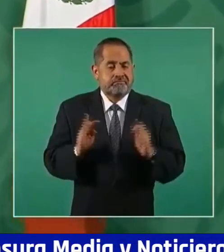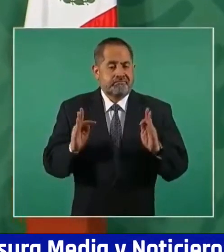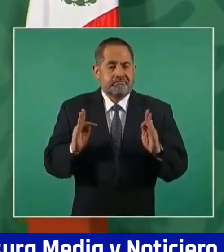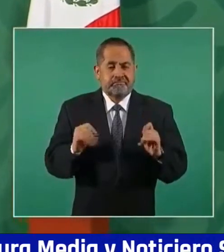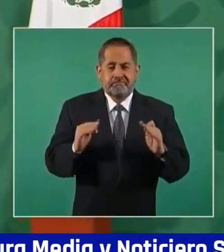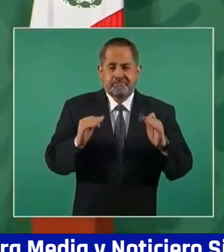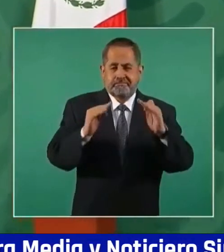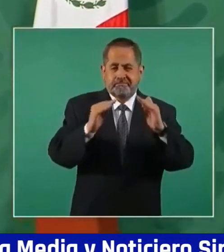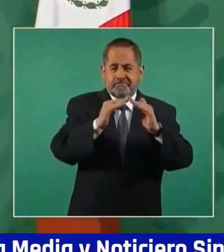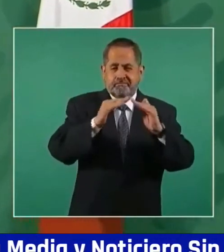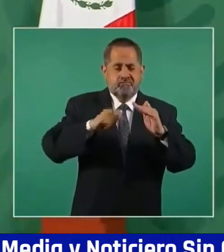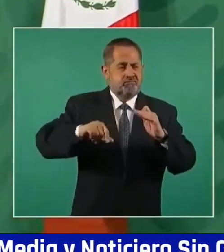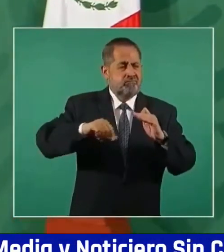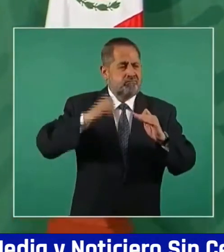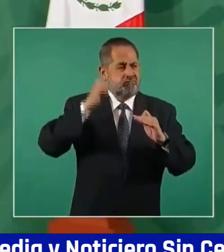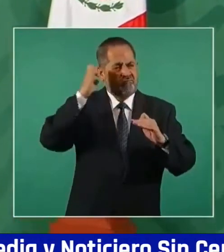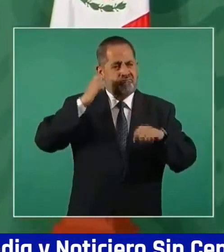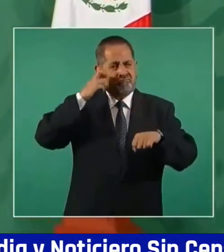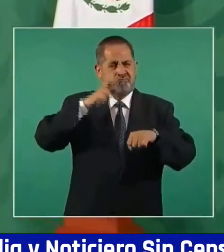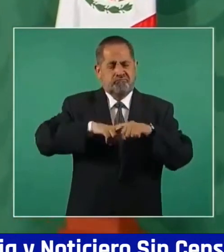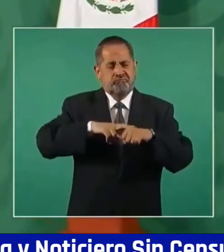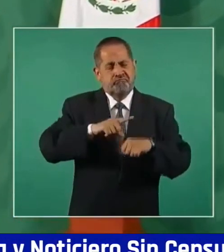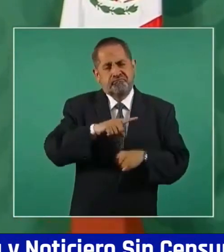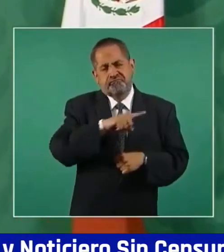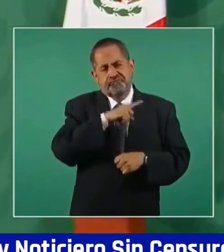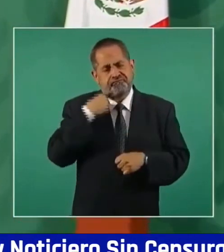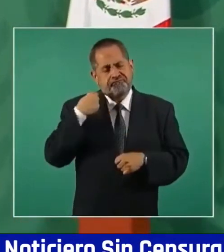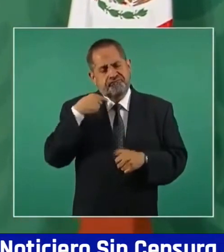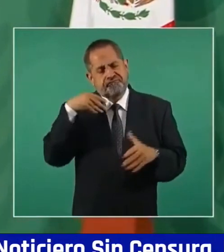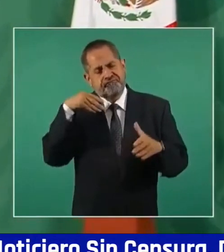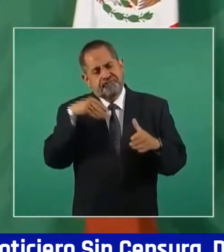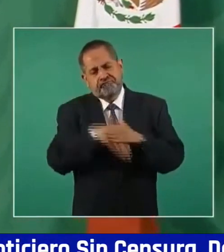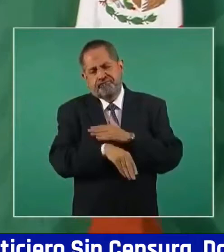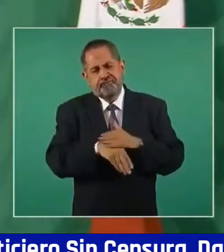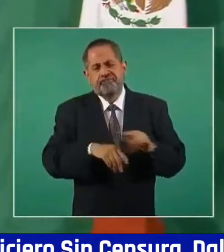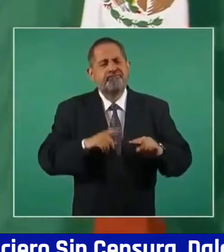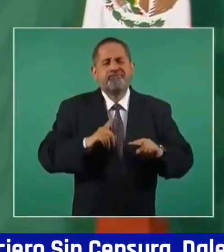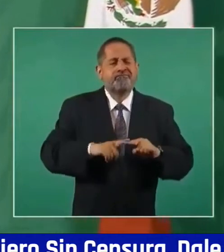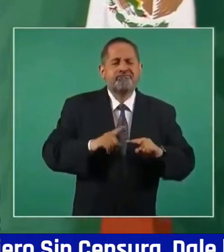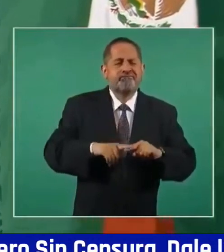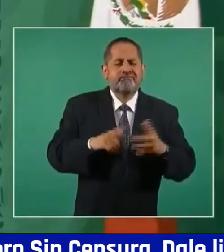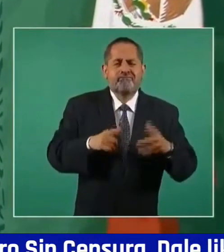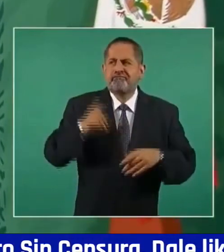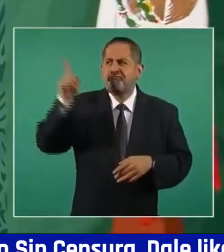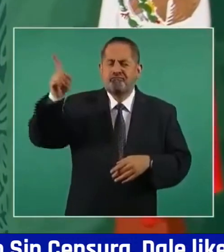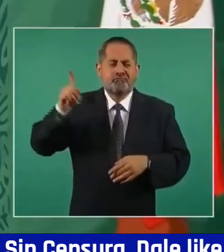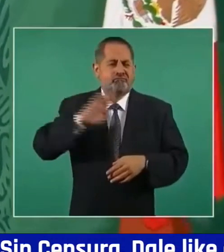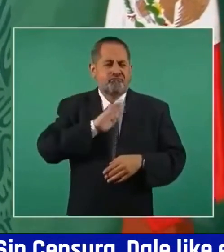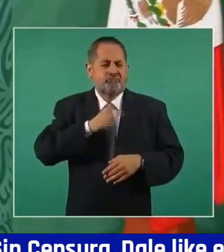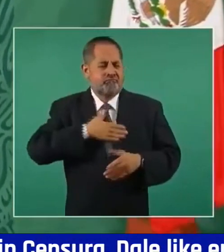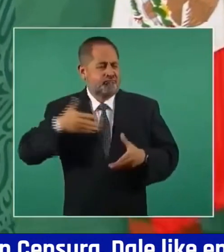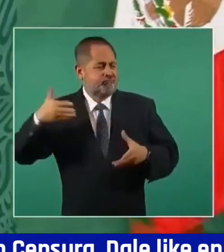caída de Tenochtitlán, la invasión